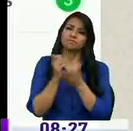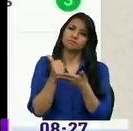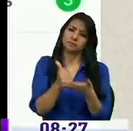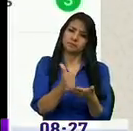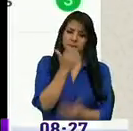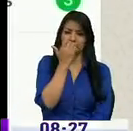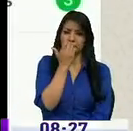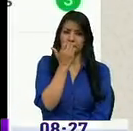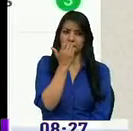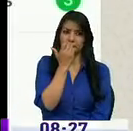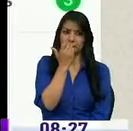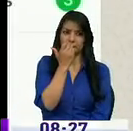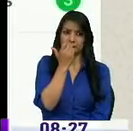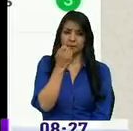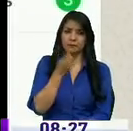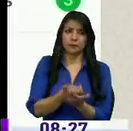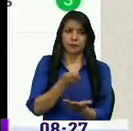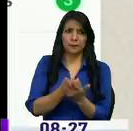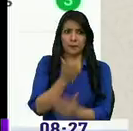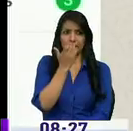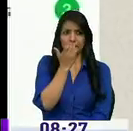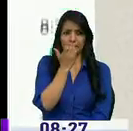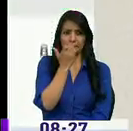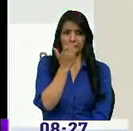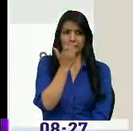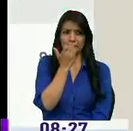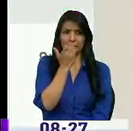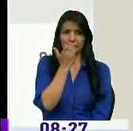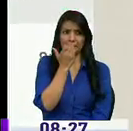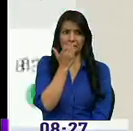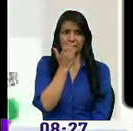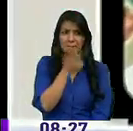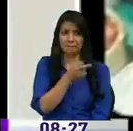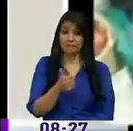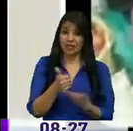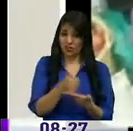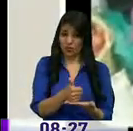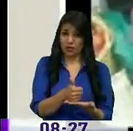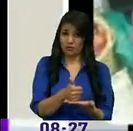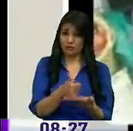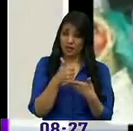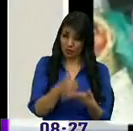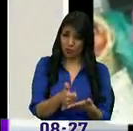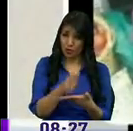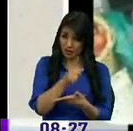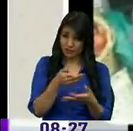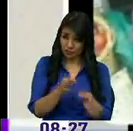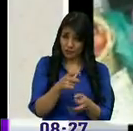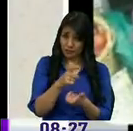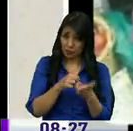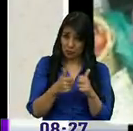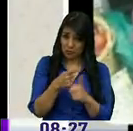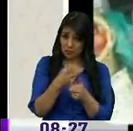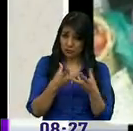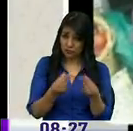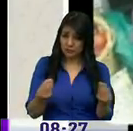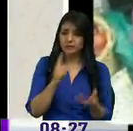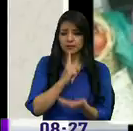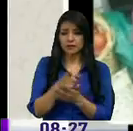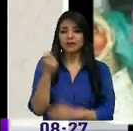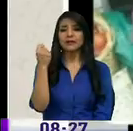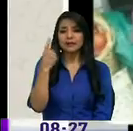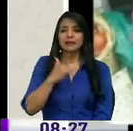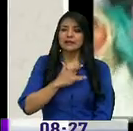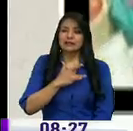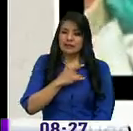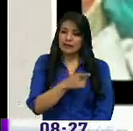ayúdenles comprando para ver este día, dice. Yo no sé si esa es la forma, ese es el problema que tenemos. Vean, vecinos, yo entiendo la dolencia que se